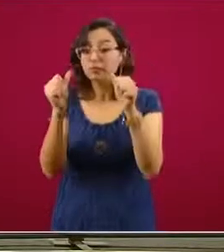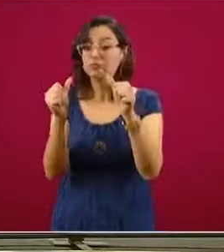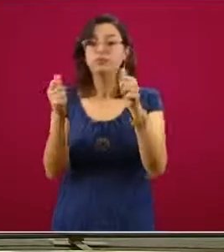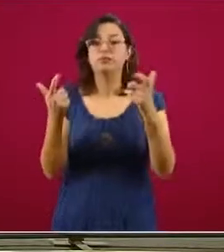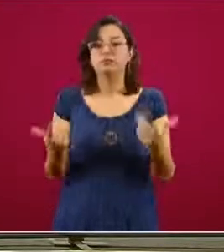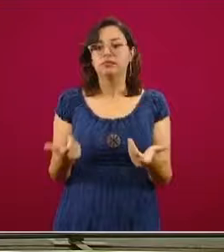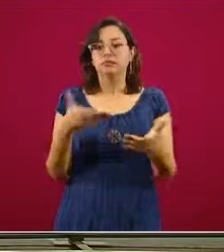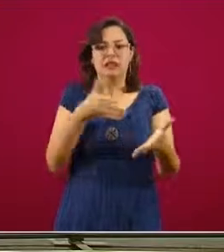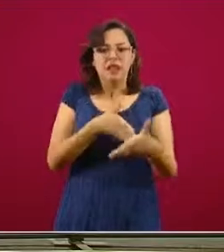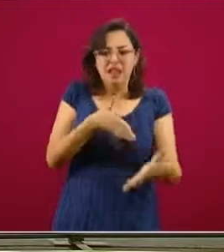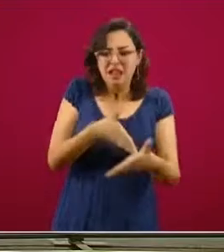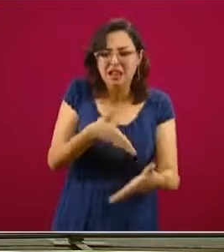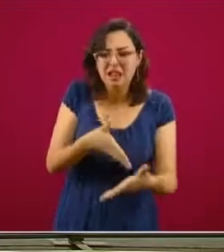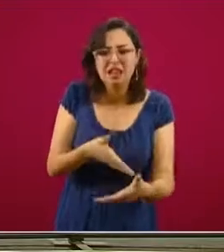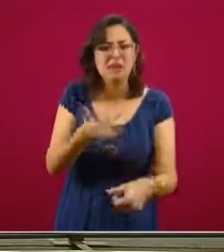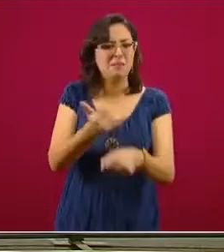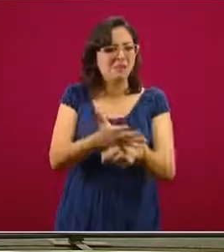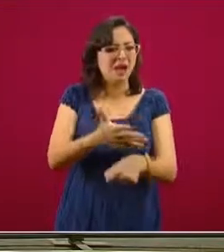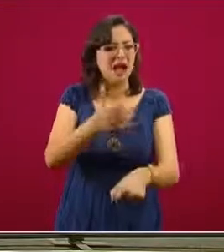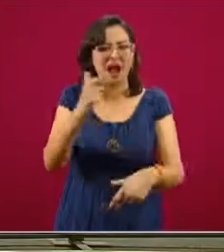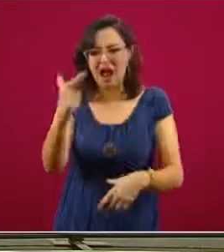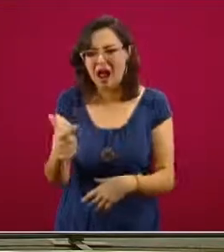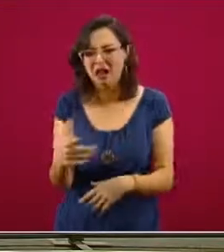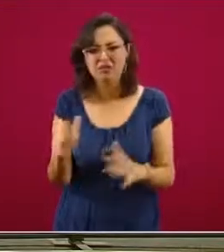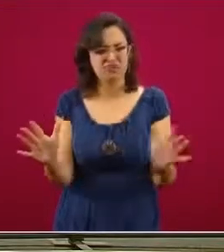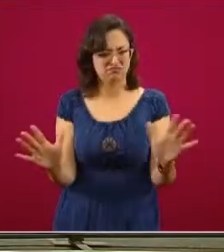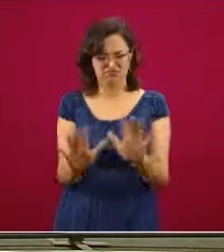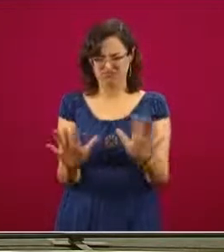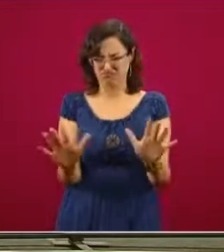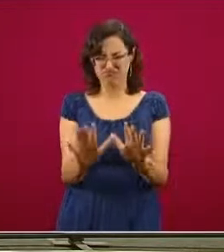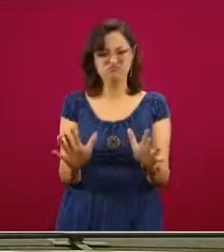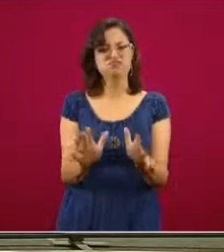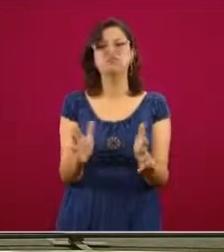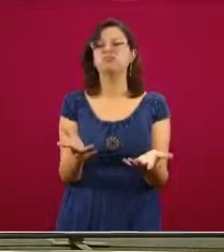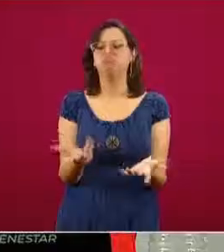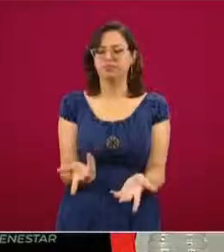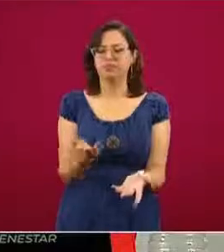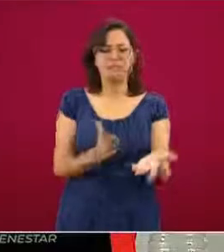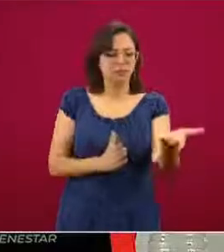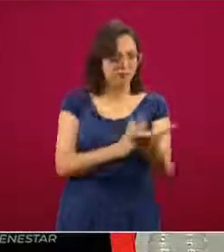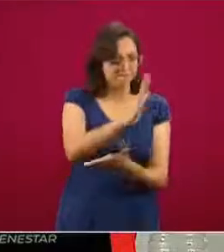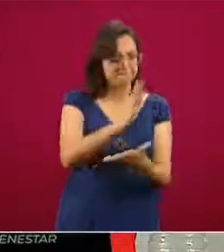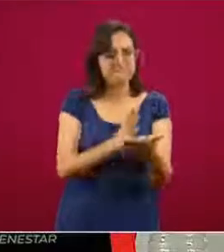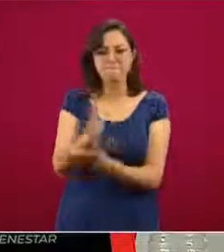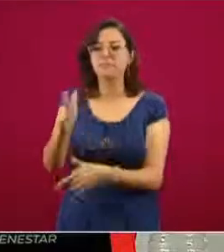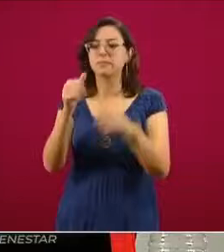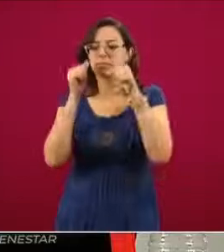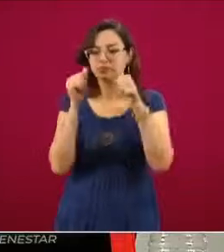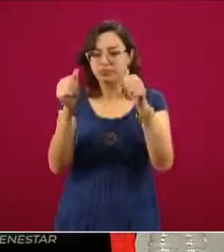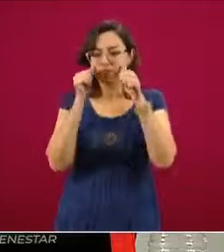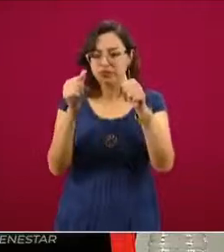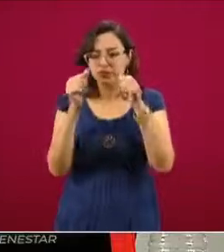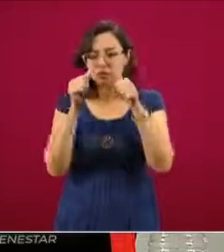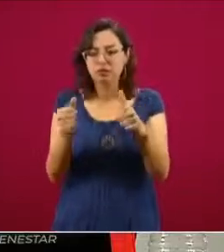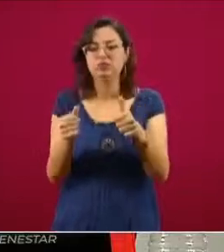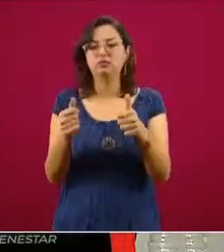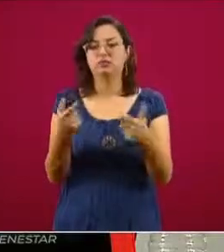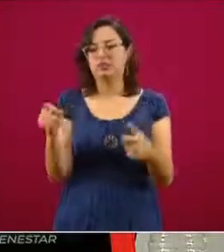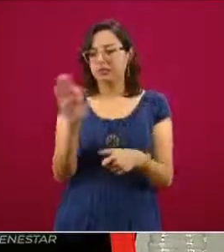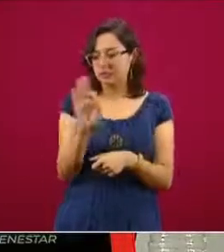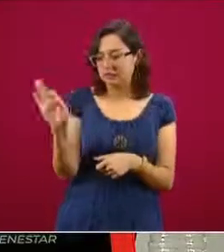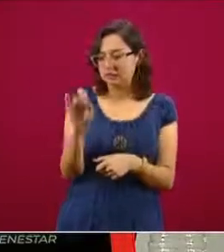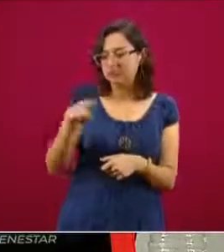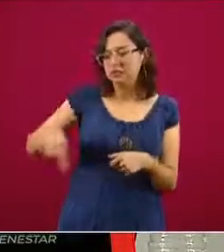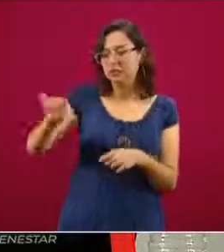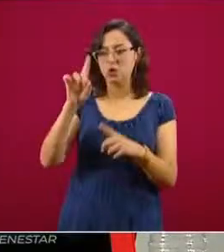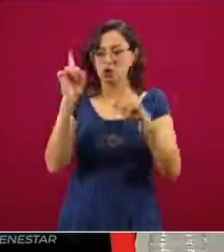se tropiece, no se atraviese ningún elemento que dilate la atención de quien tiene sospecha de